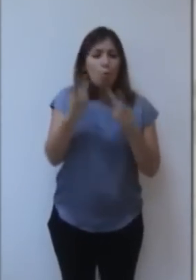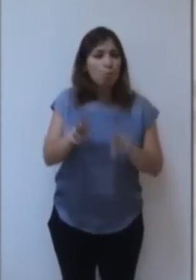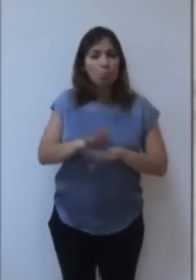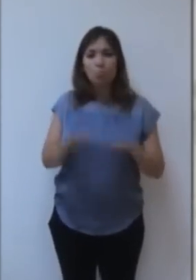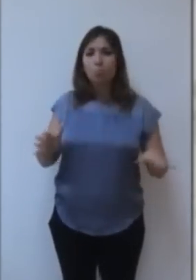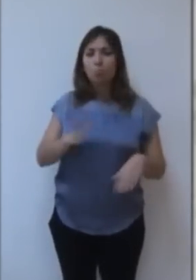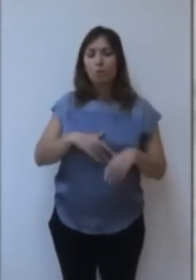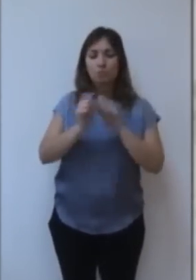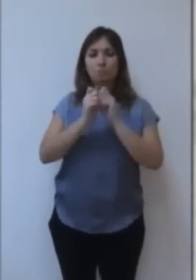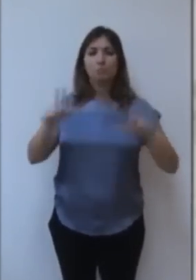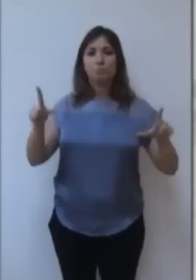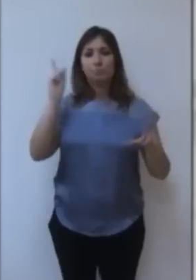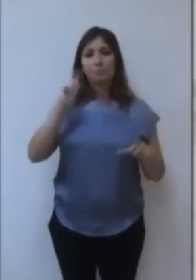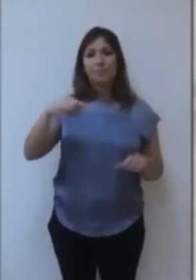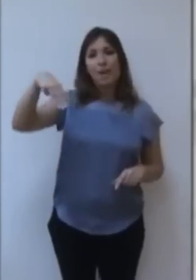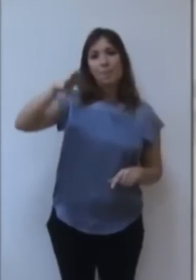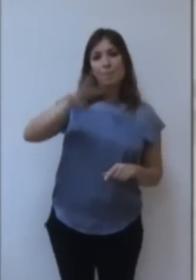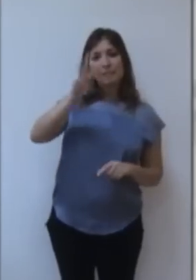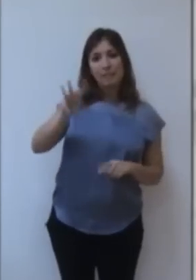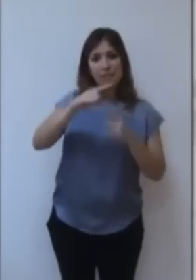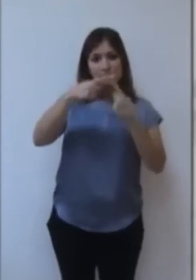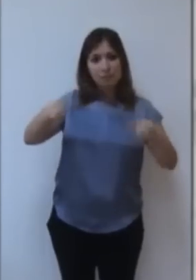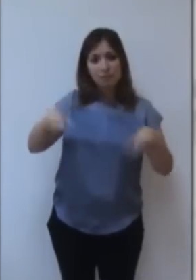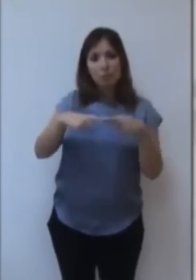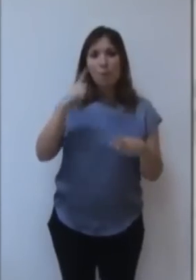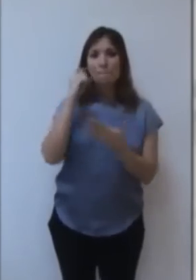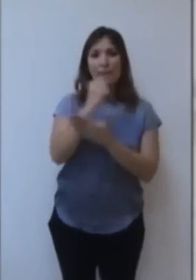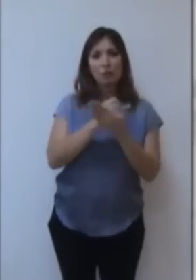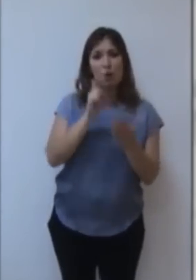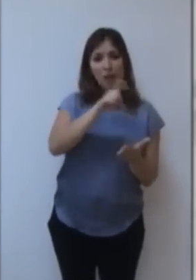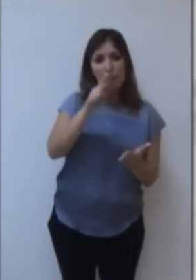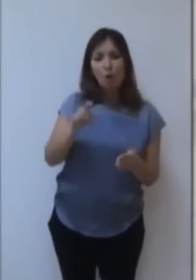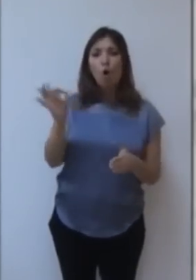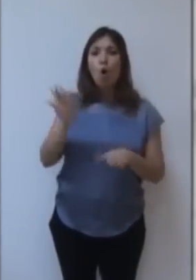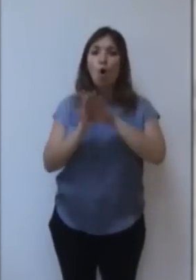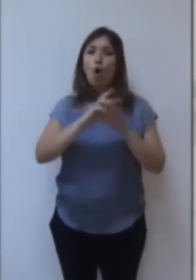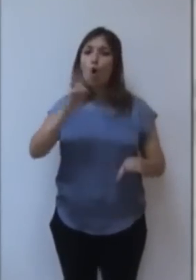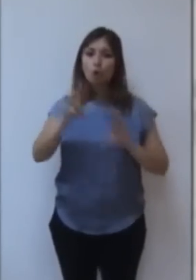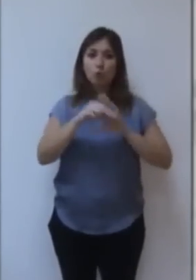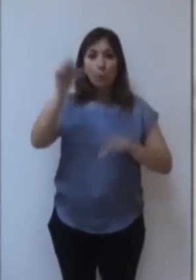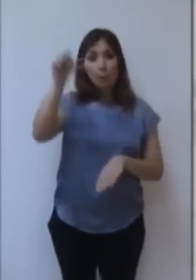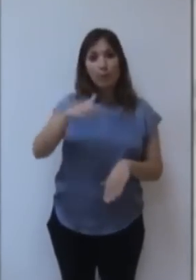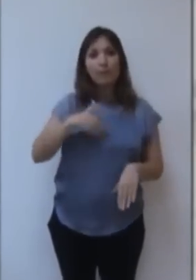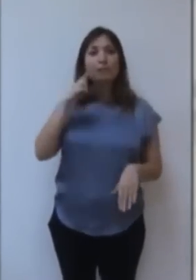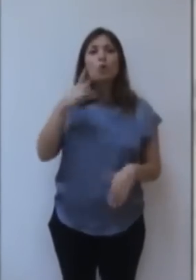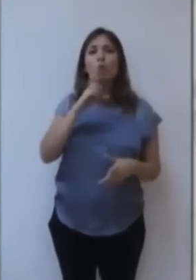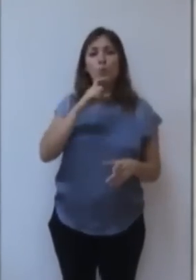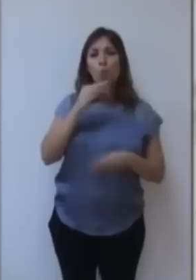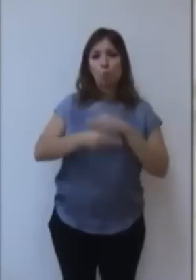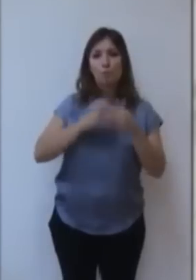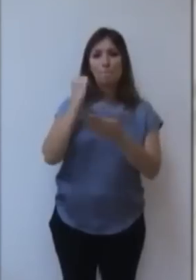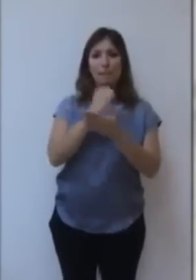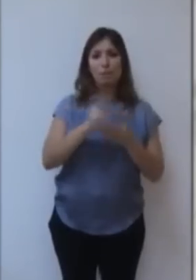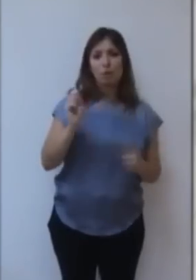un reproductor MP3 con pictogramas, a un reproductor de vídeo con pictogramas, a un reproductor de radio por internet con pictogramas también, un